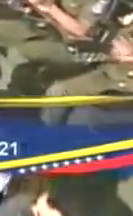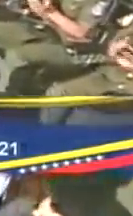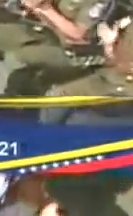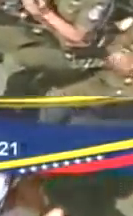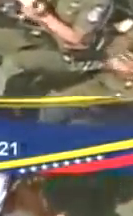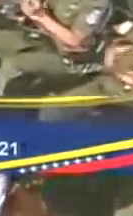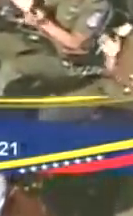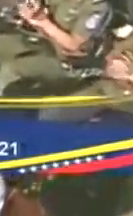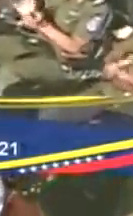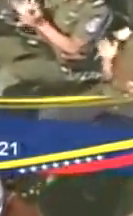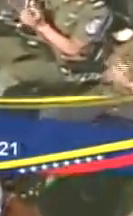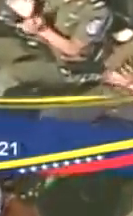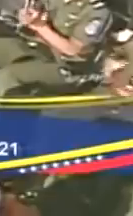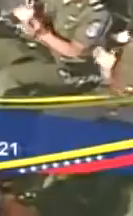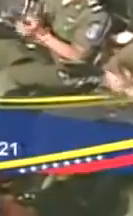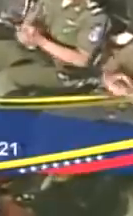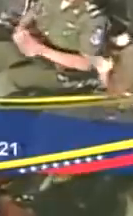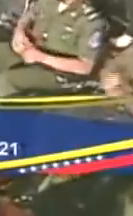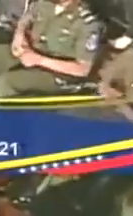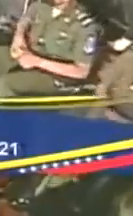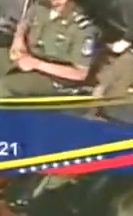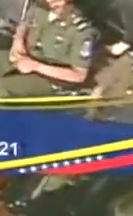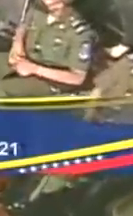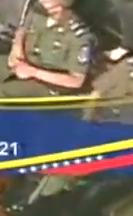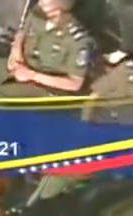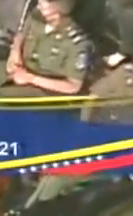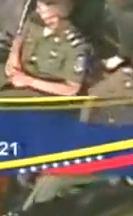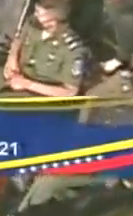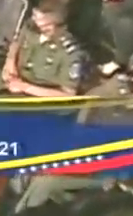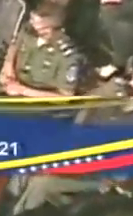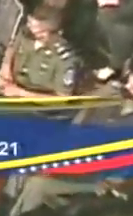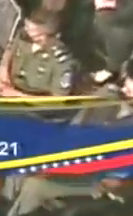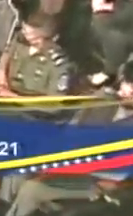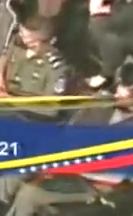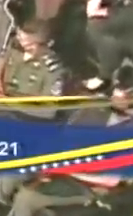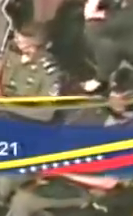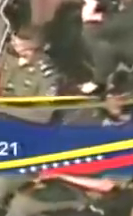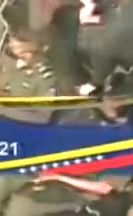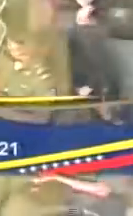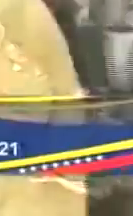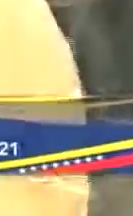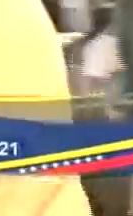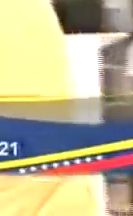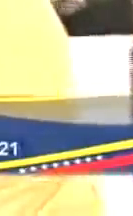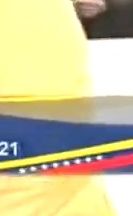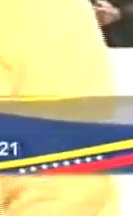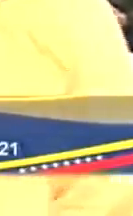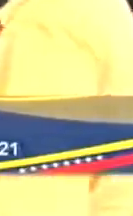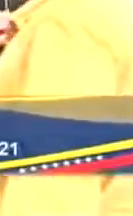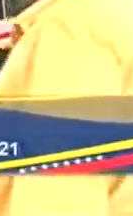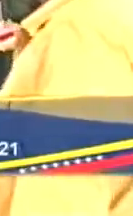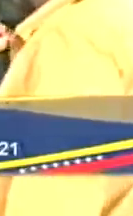Albert Einstein. Microscopio con aumento óptico mayor a 5000X.